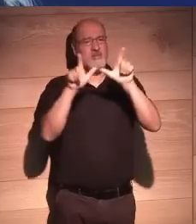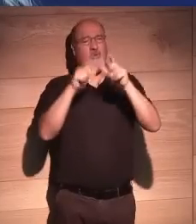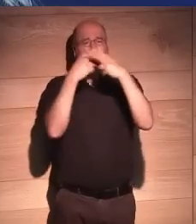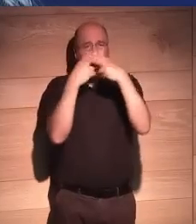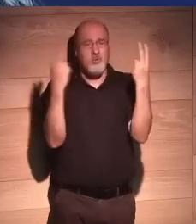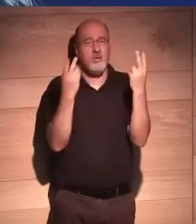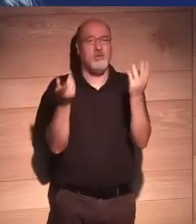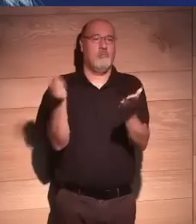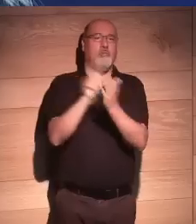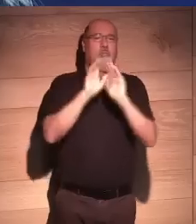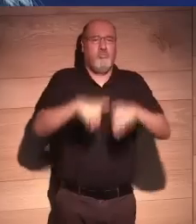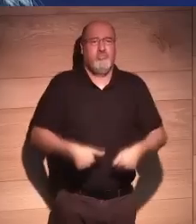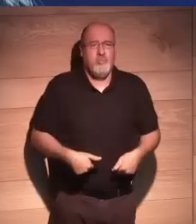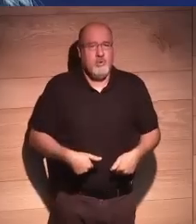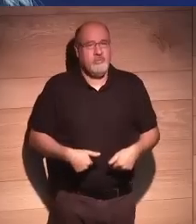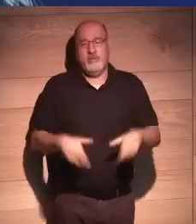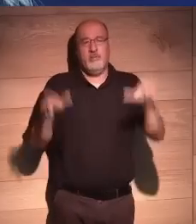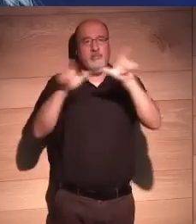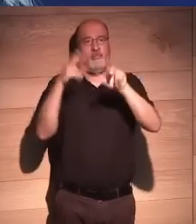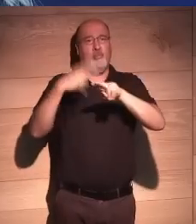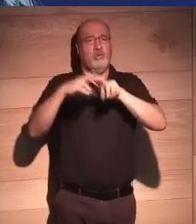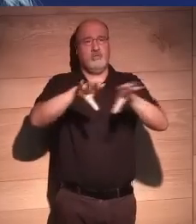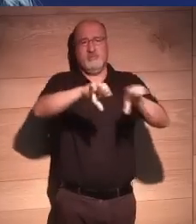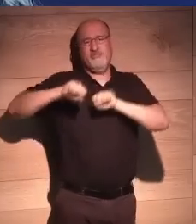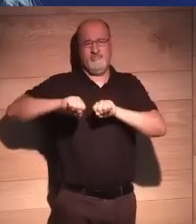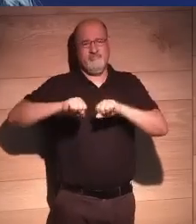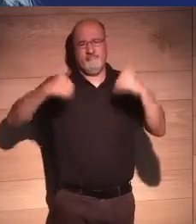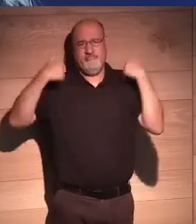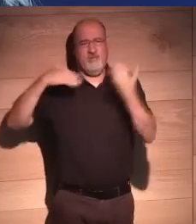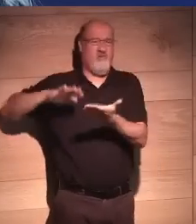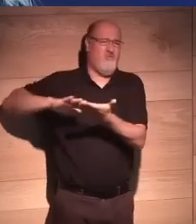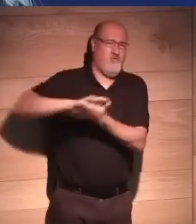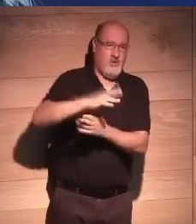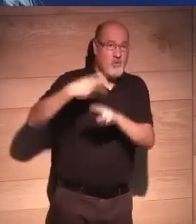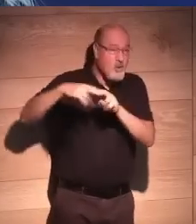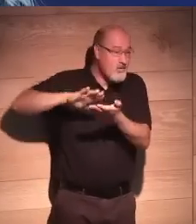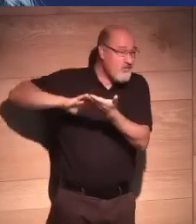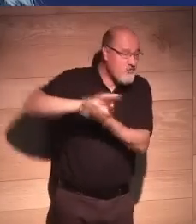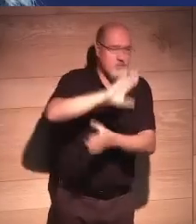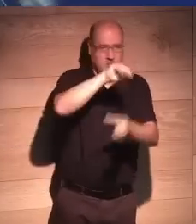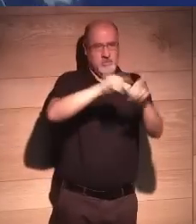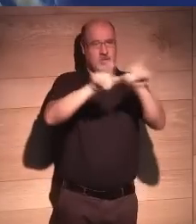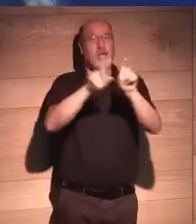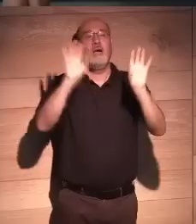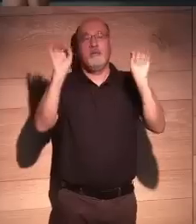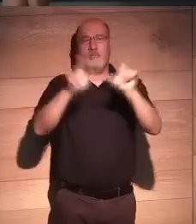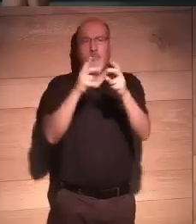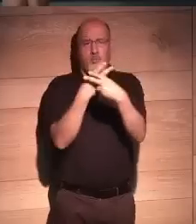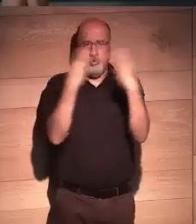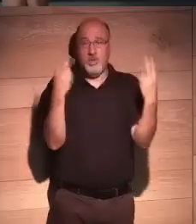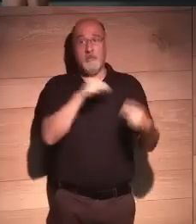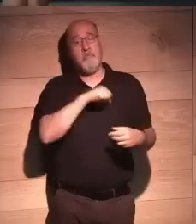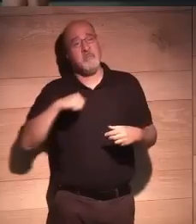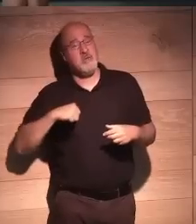pública ha vuelto a ser dominio de los políticos, ¿no? Sí. Y tiene una influencia importante, las públicas, ¿eh? Las privadas,